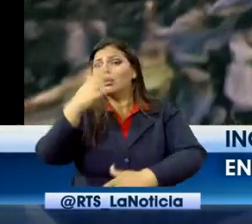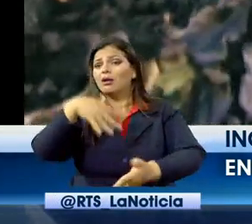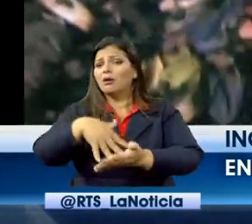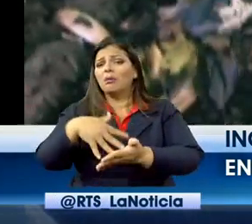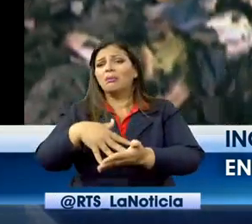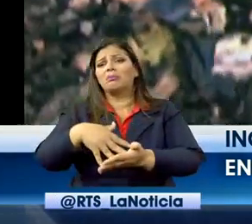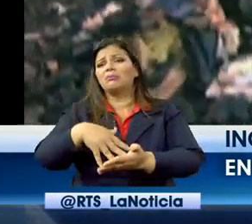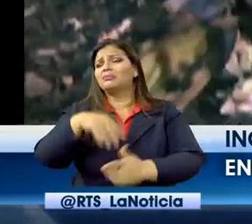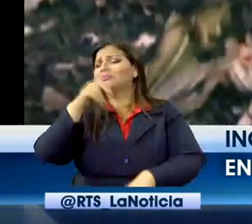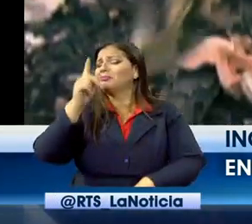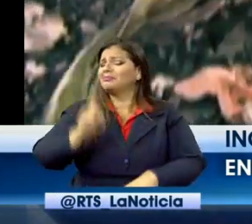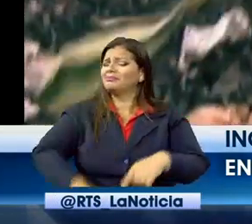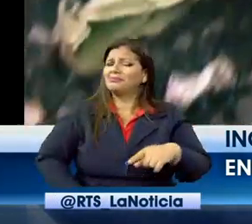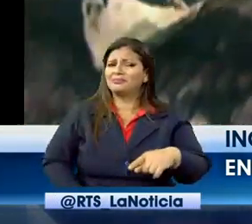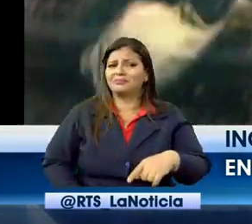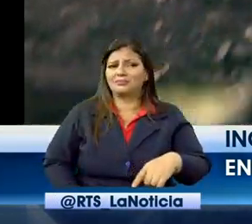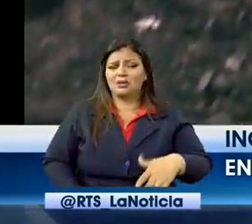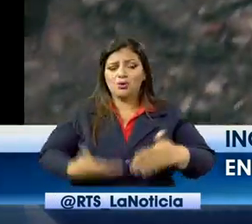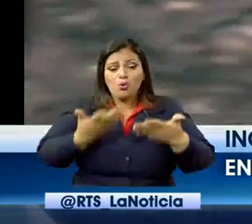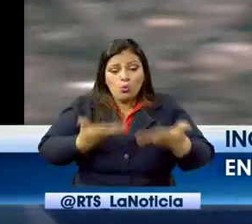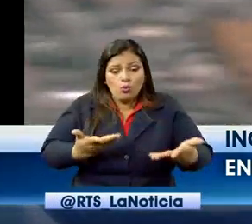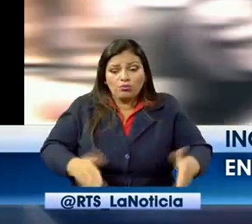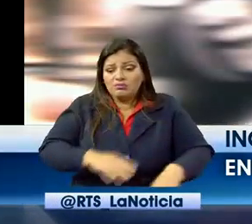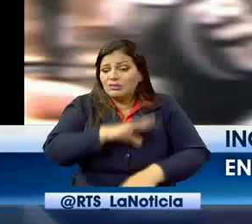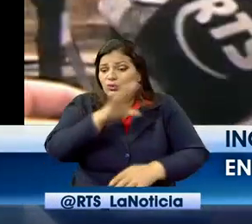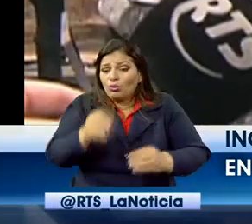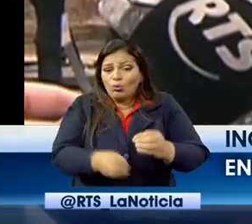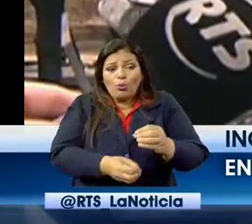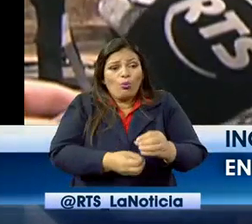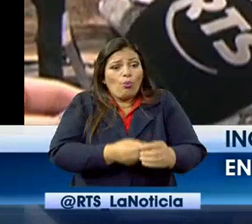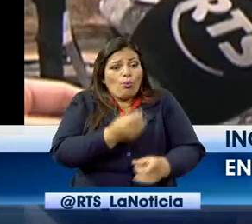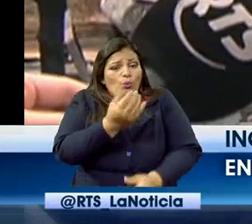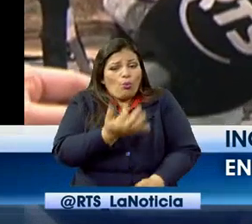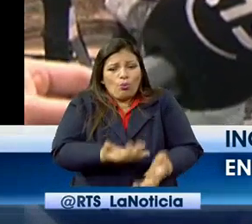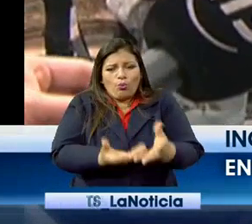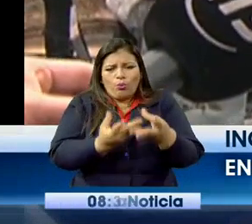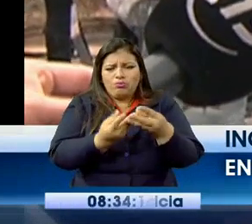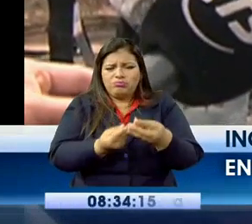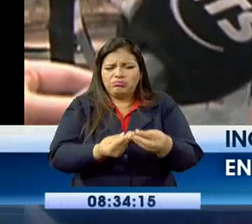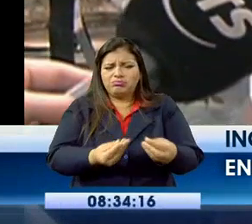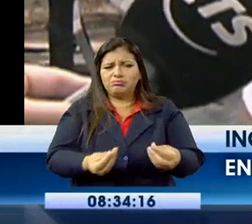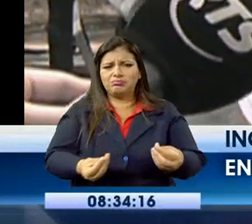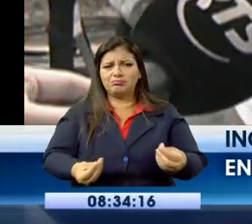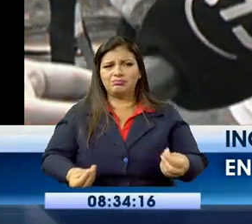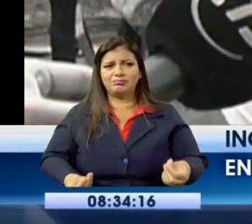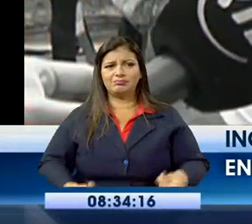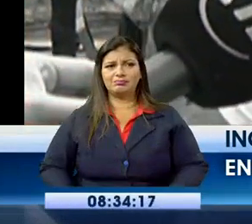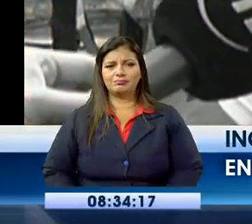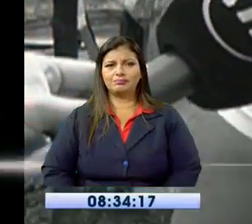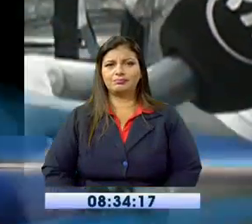porque solamente nos quedamos con la ropa que cargábamos. Mis hijos perdieron unos cuadernos,